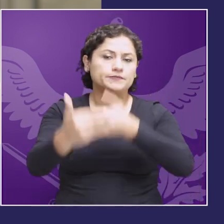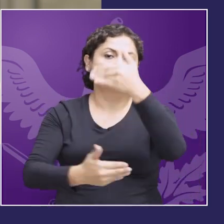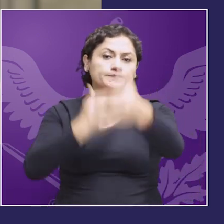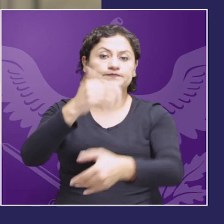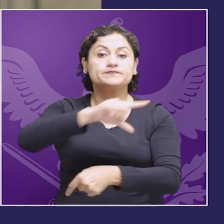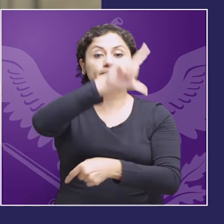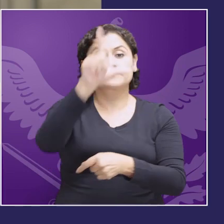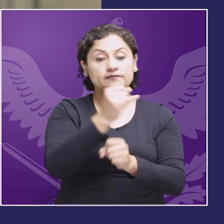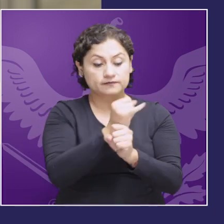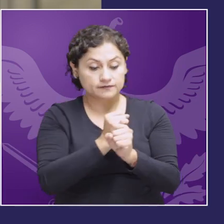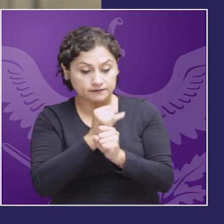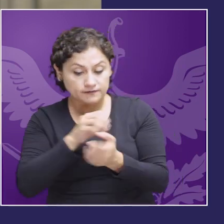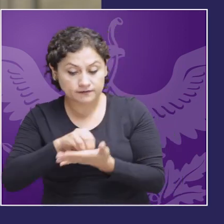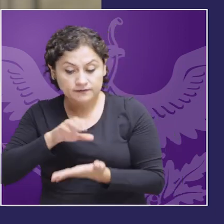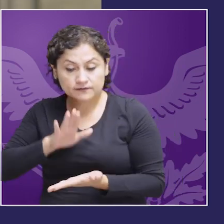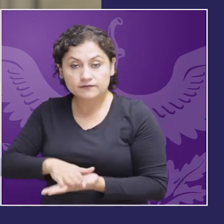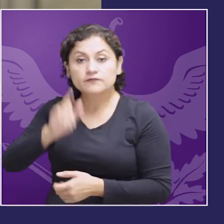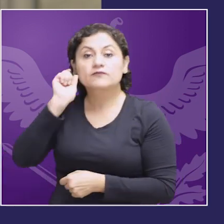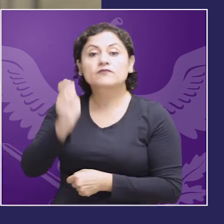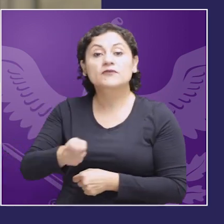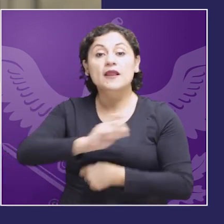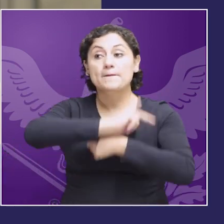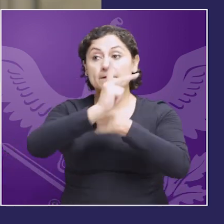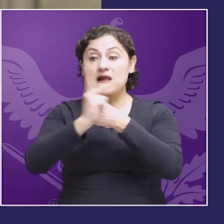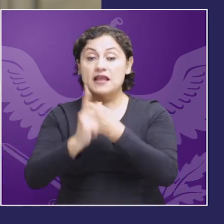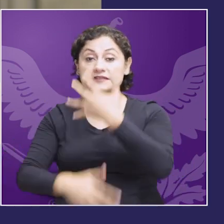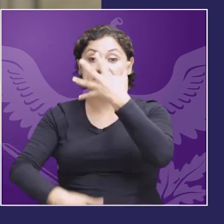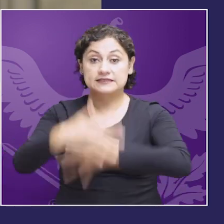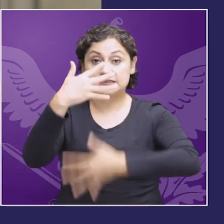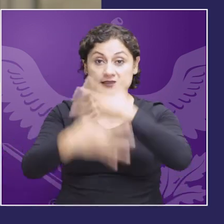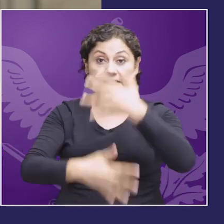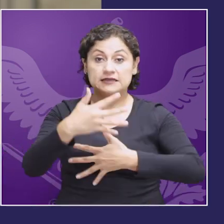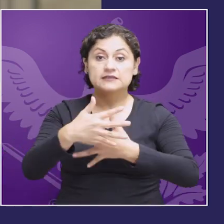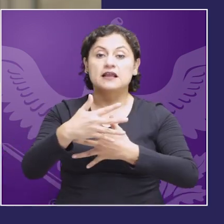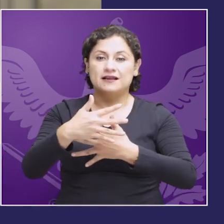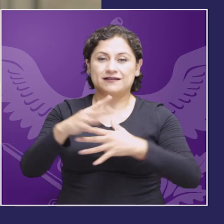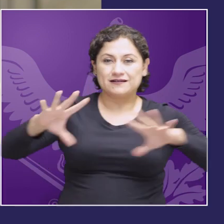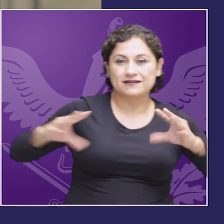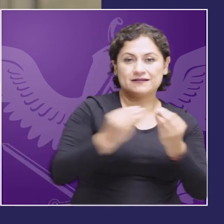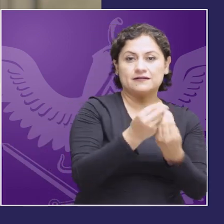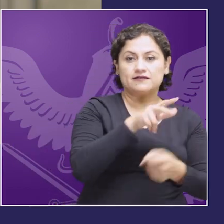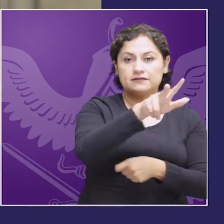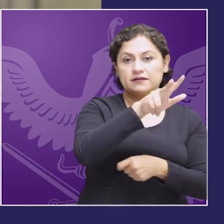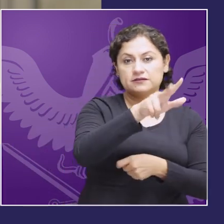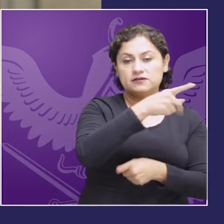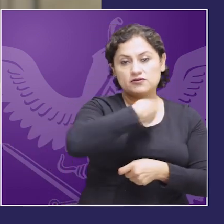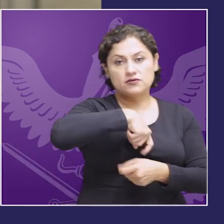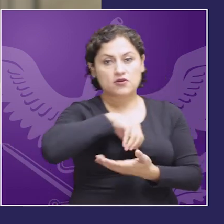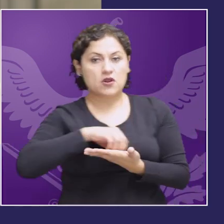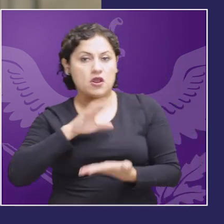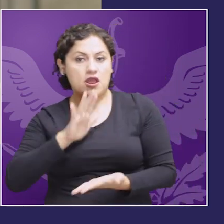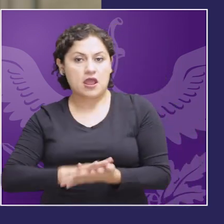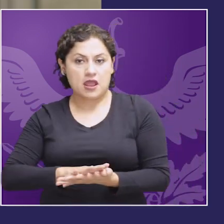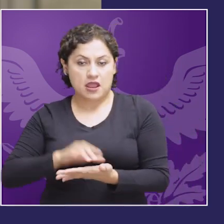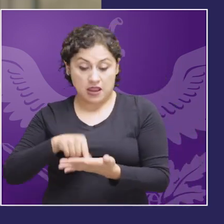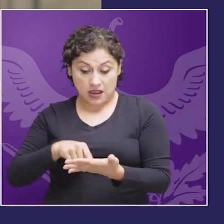malo, 19. Y en cuanto a los resultados, se pudo obtener lo siguiente: 15 de estos países, por ahí escuché antes que